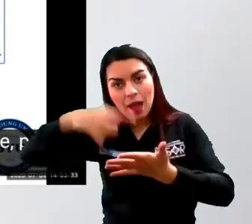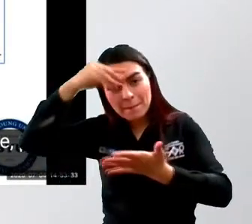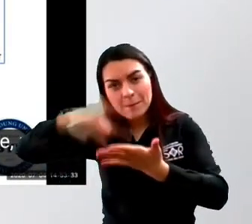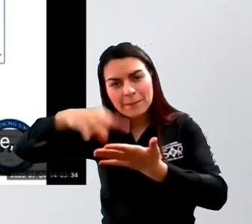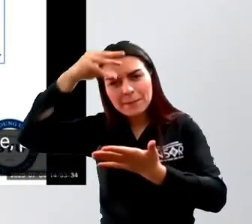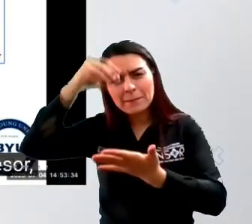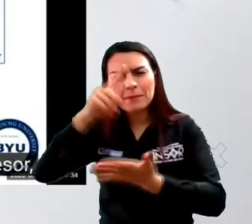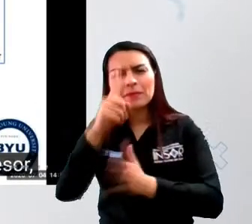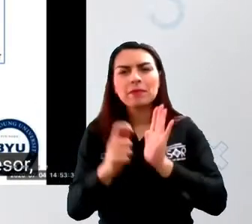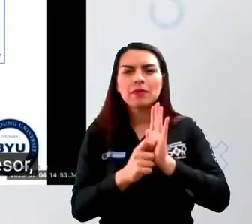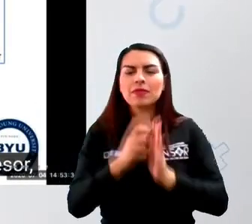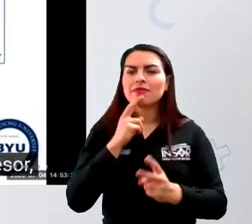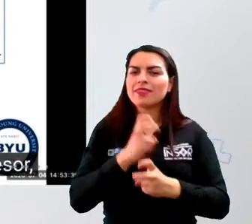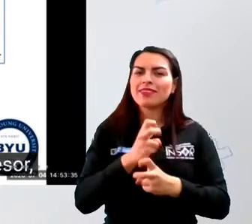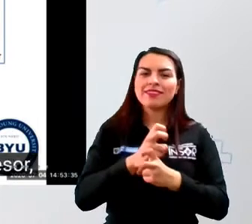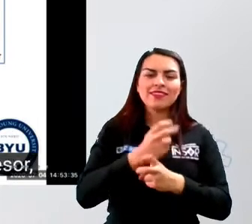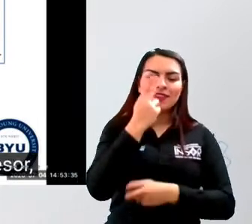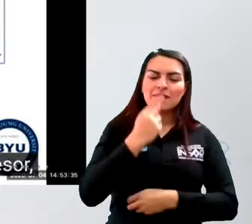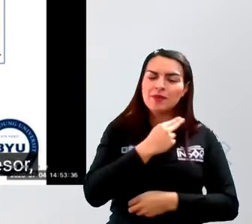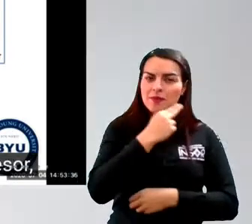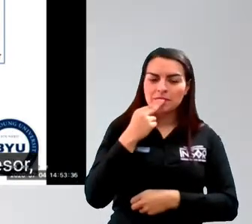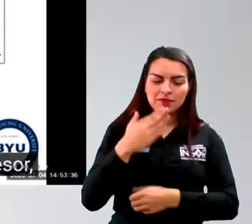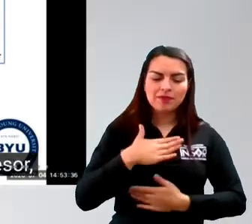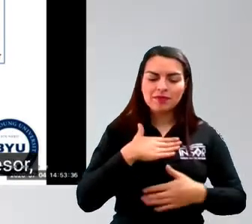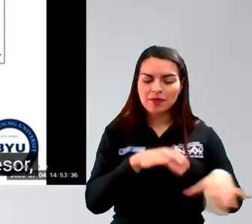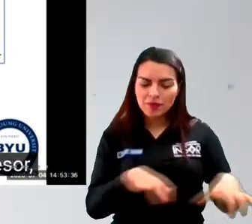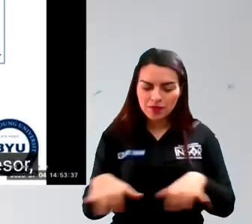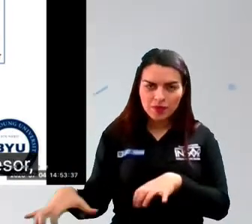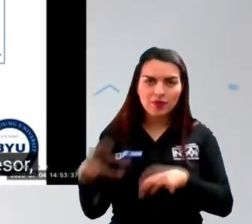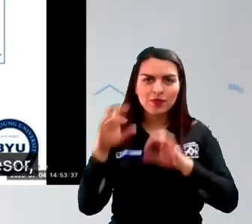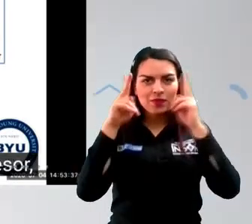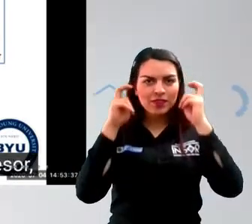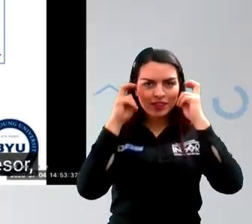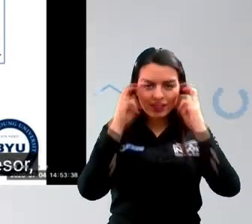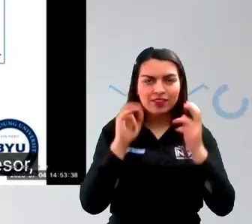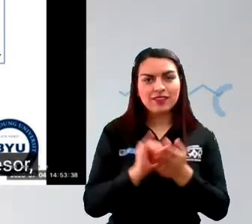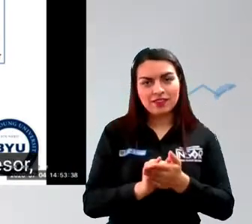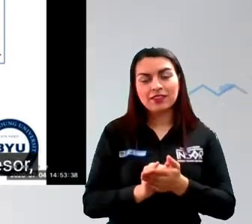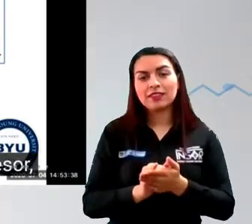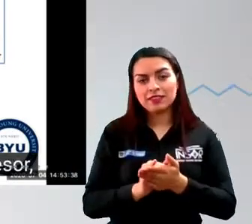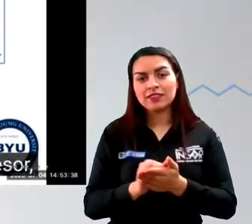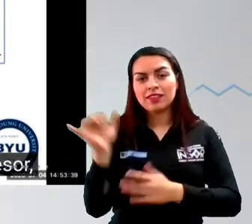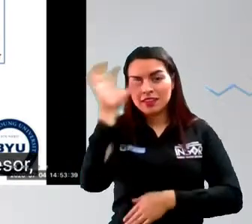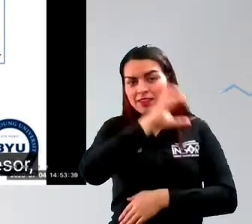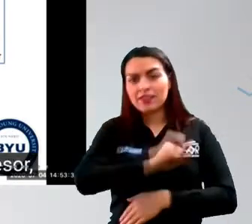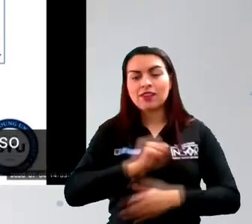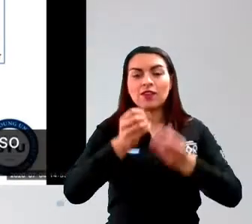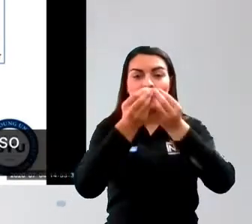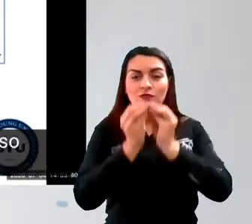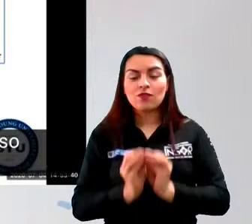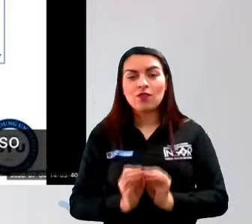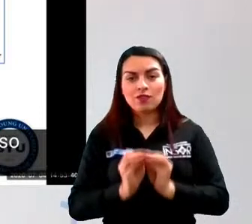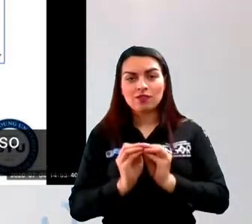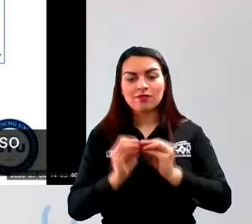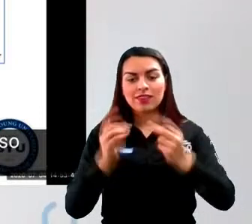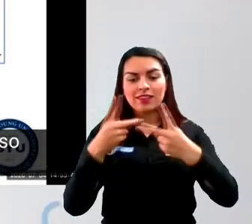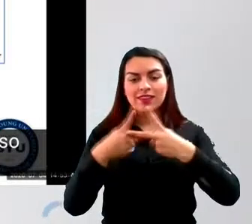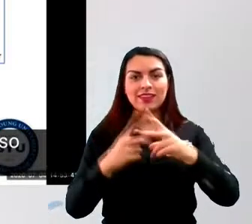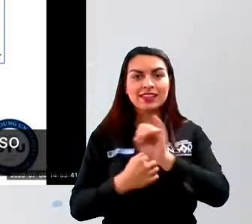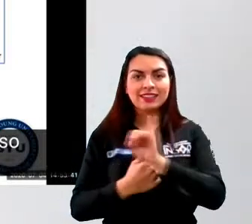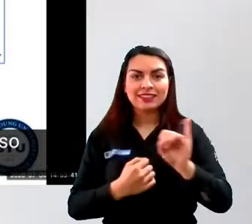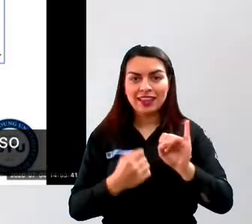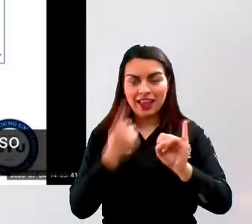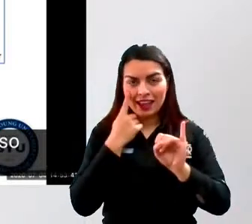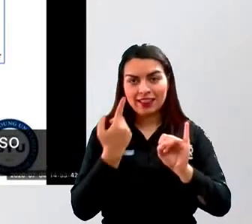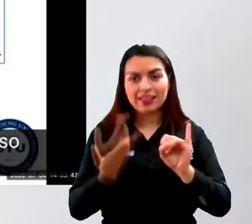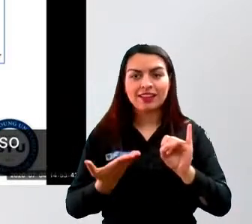dificultades con el compromiso conductual y cognitivo. Si miramos el modelo de la izquierda,